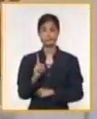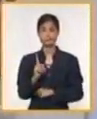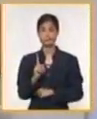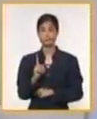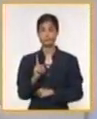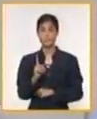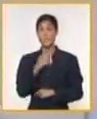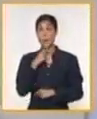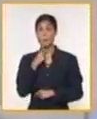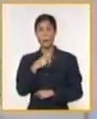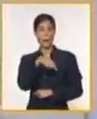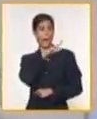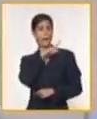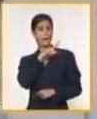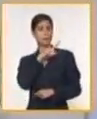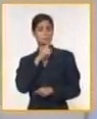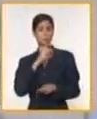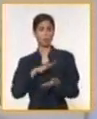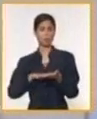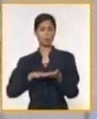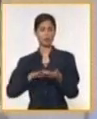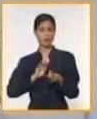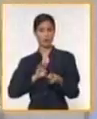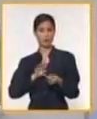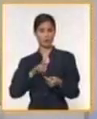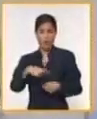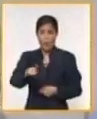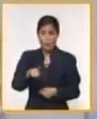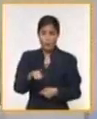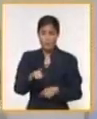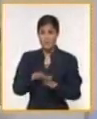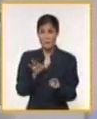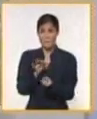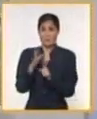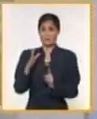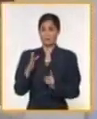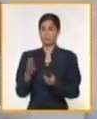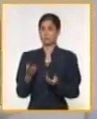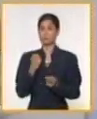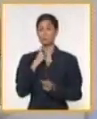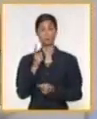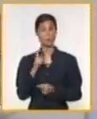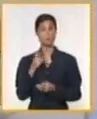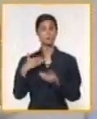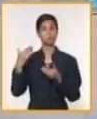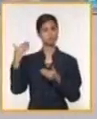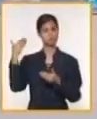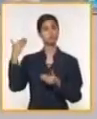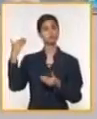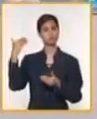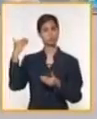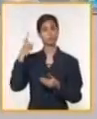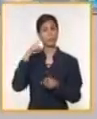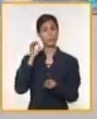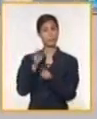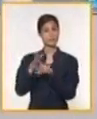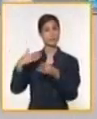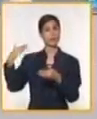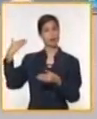de repente no. Israel está embarcado o se han lanzado primero a una